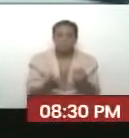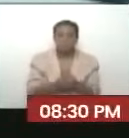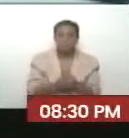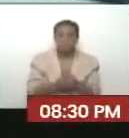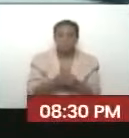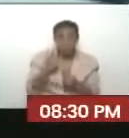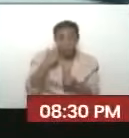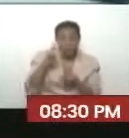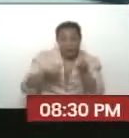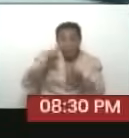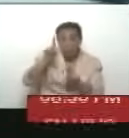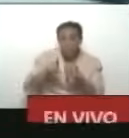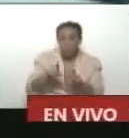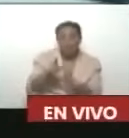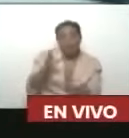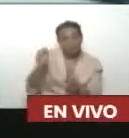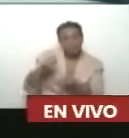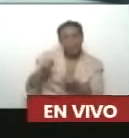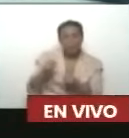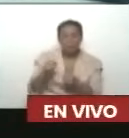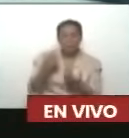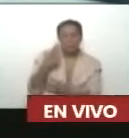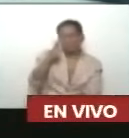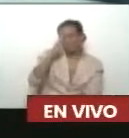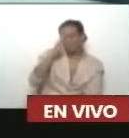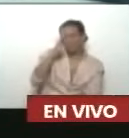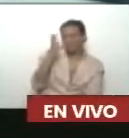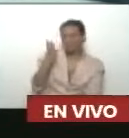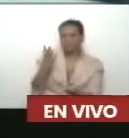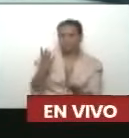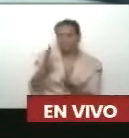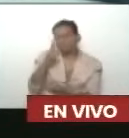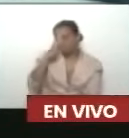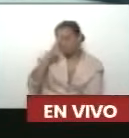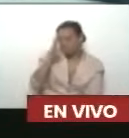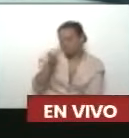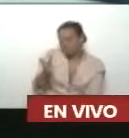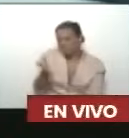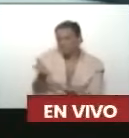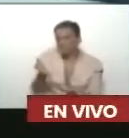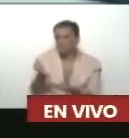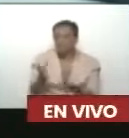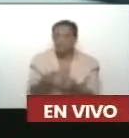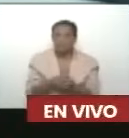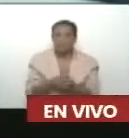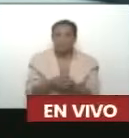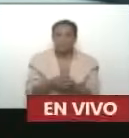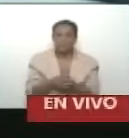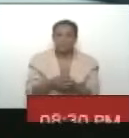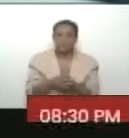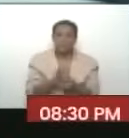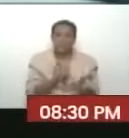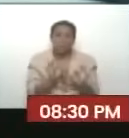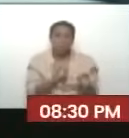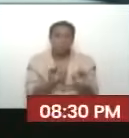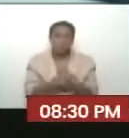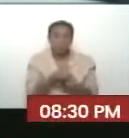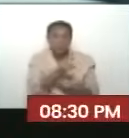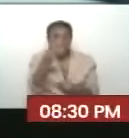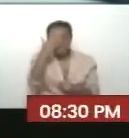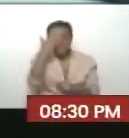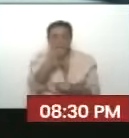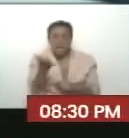Muy creíbles algunas, otras puro bluff, como siempre. Cuando se acercan las elecciones, ustedes